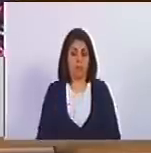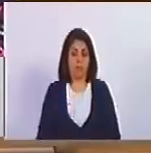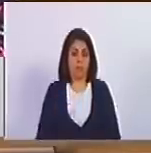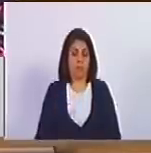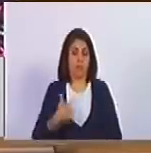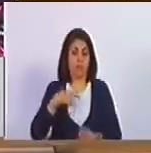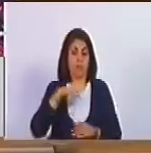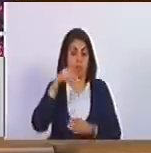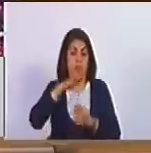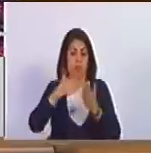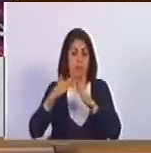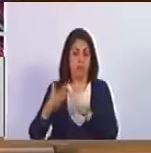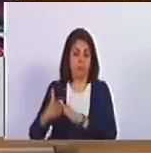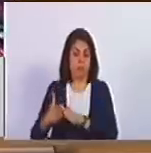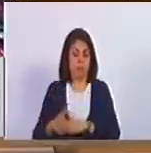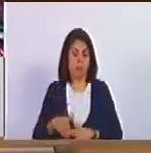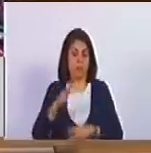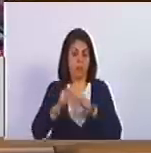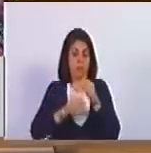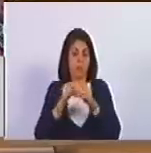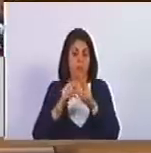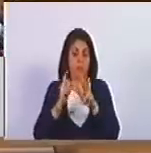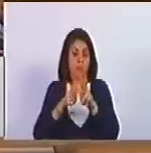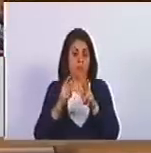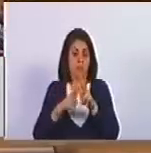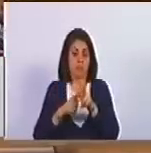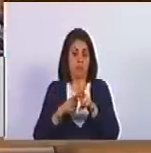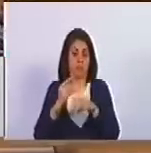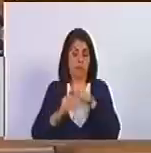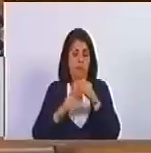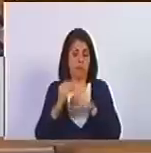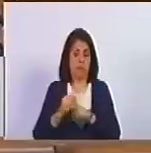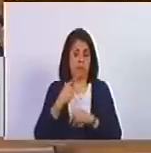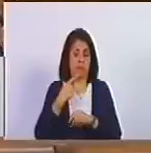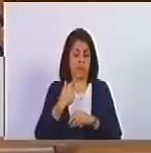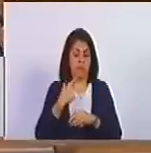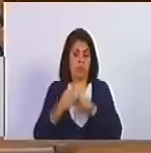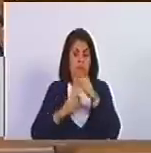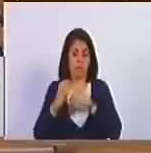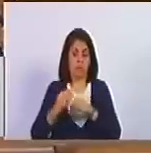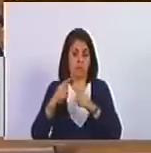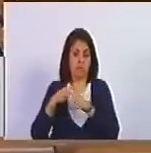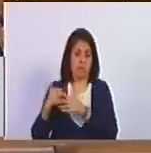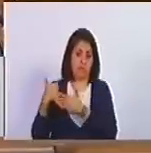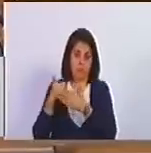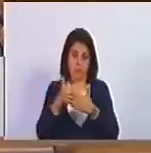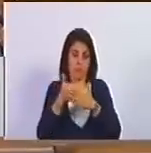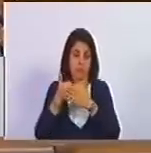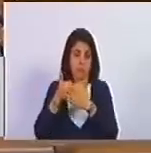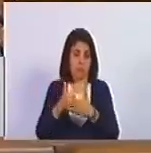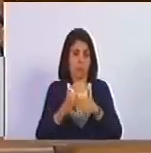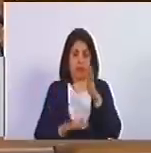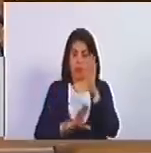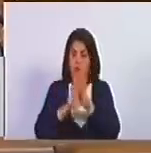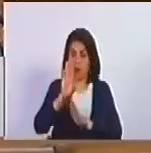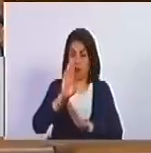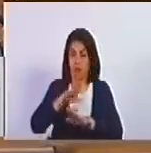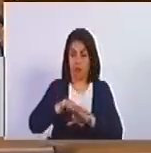participativo en las comunidades. 3. Contribuyentes que ejerzan actividades que coadyuven al